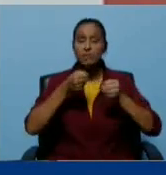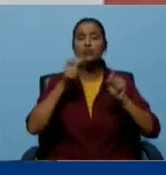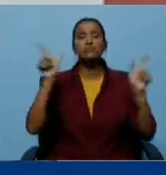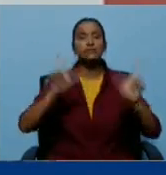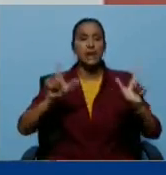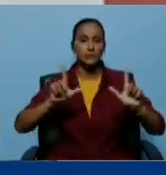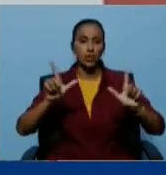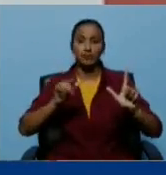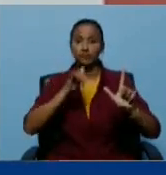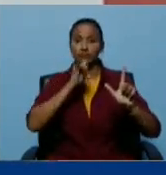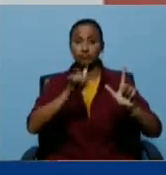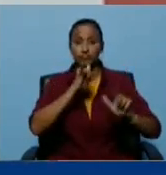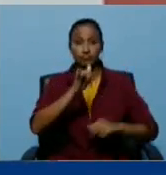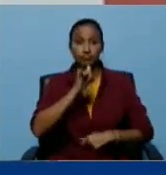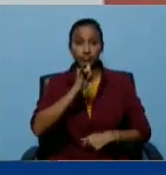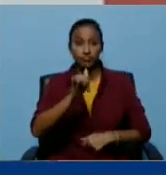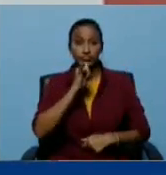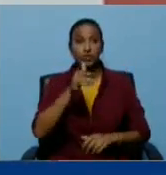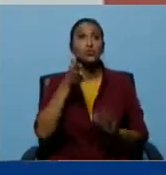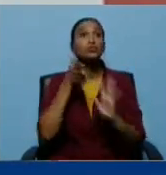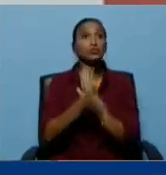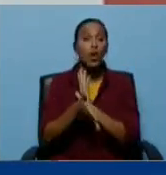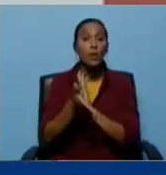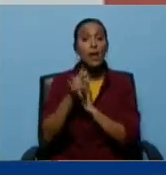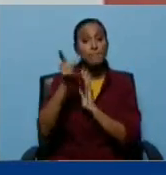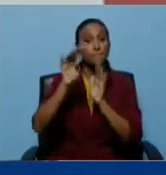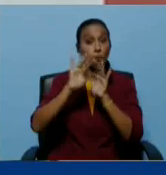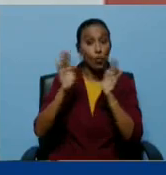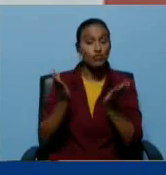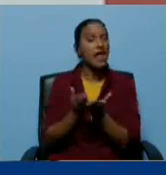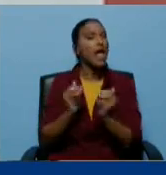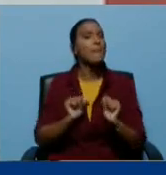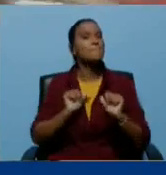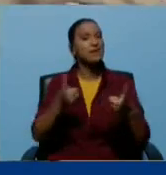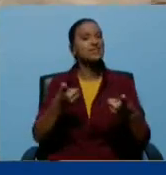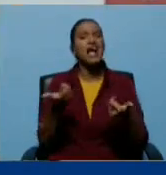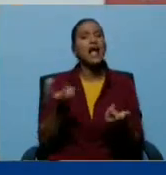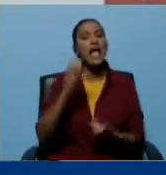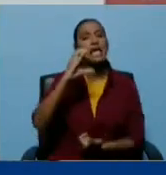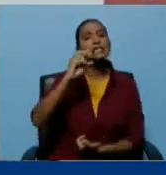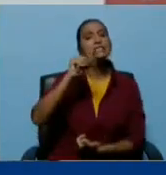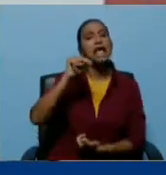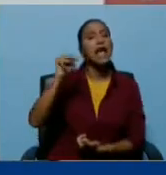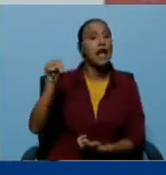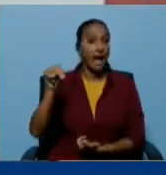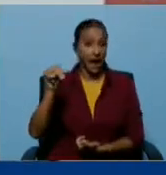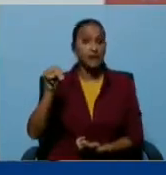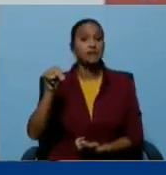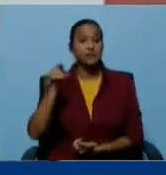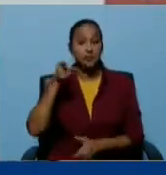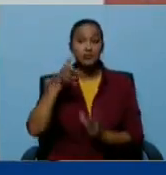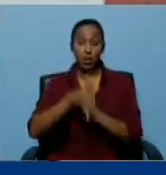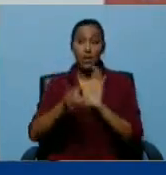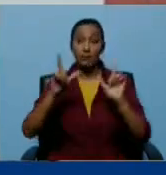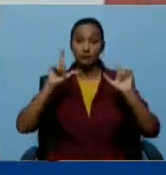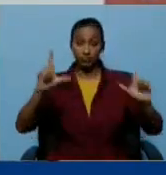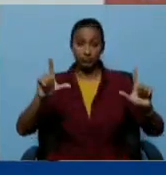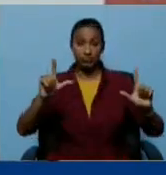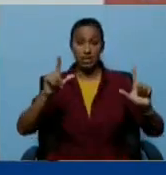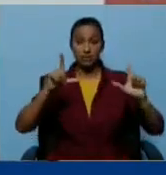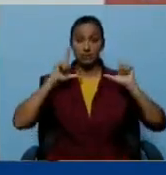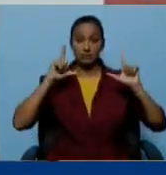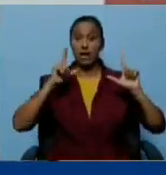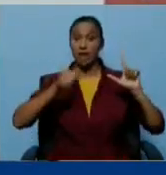De hecho, las grandes cadenas televisivas mundiales, empezando por CNN, eran eso, medios televisivos.